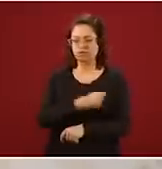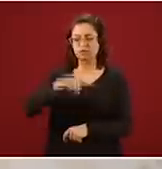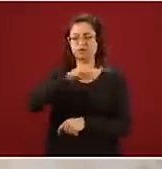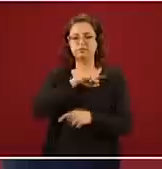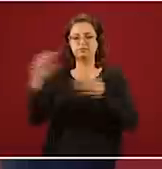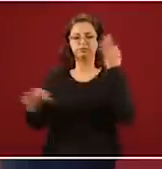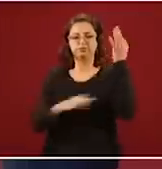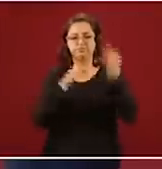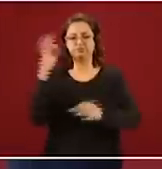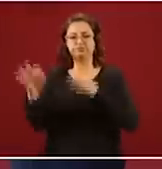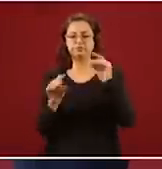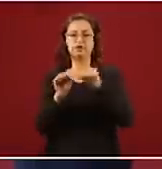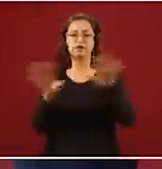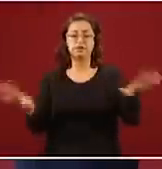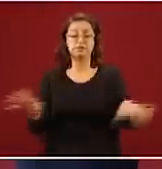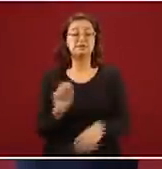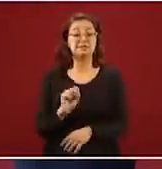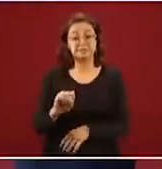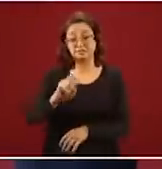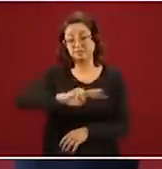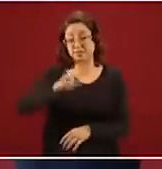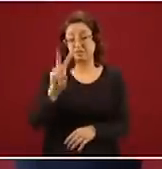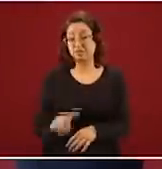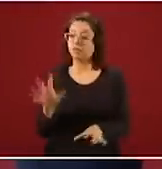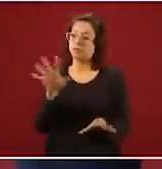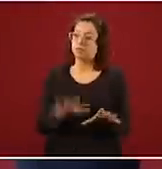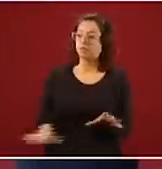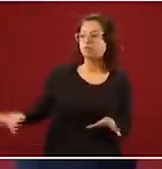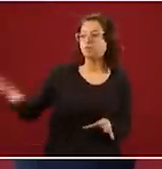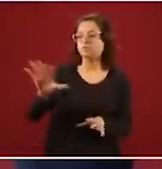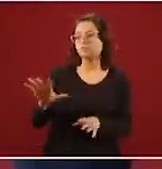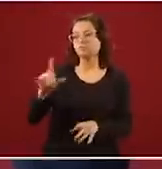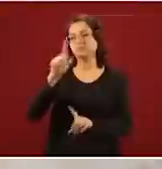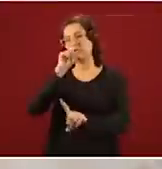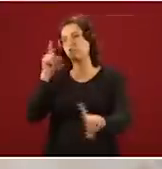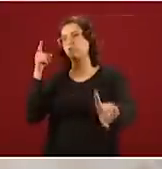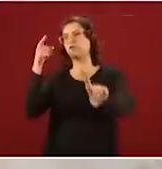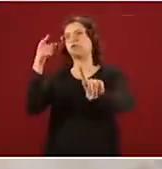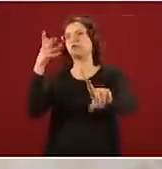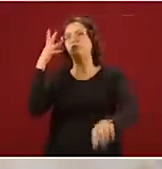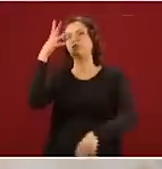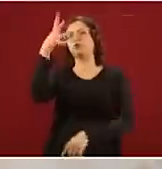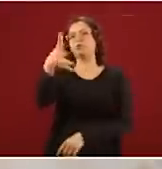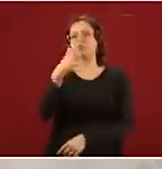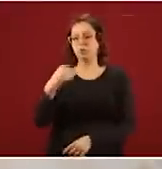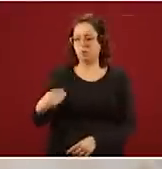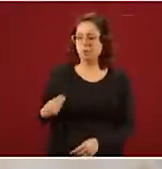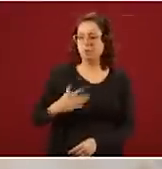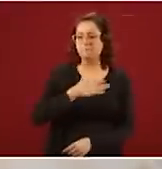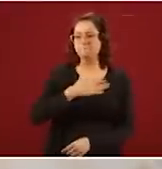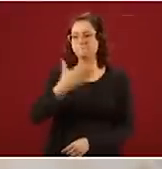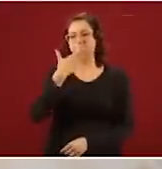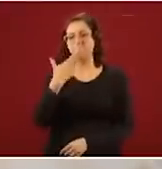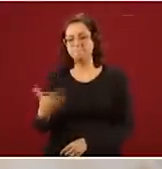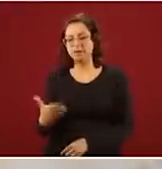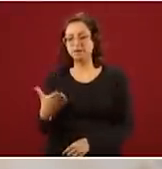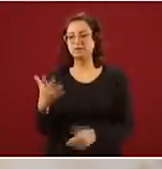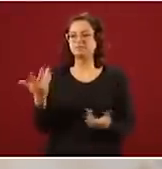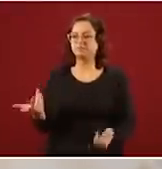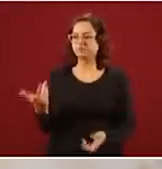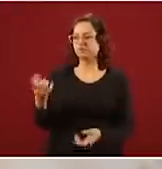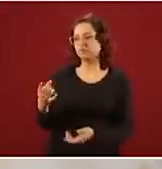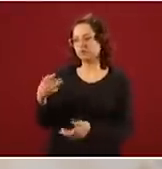que tenemos que mirar hacia una sociedad con bienestar y no nada más pensando en que la sociedad está